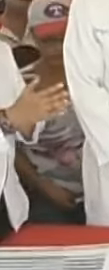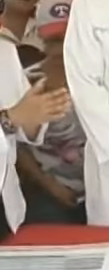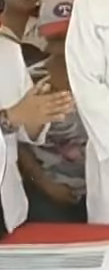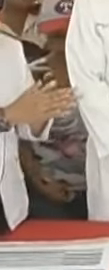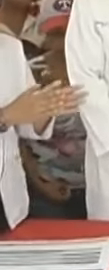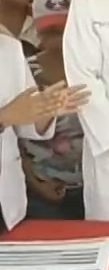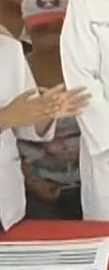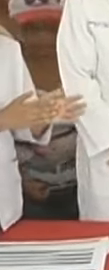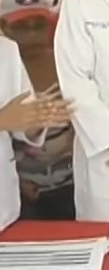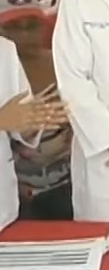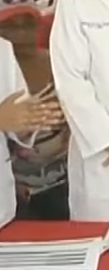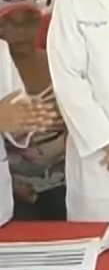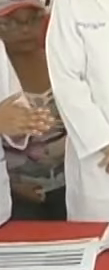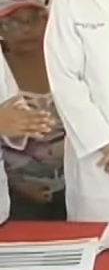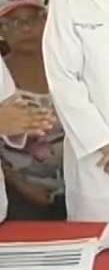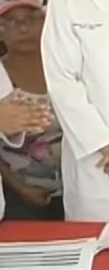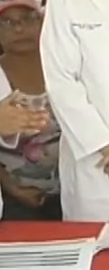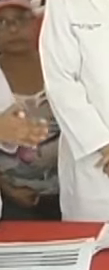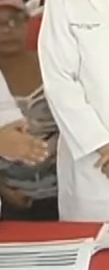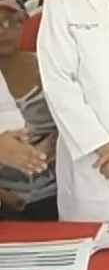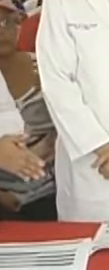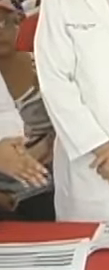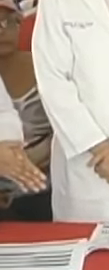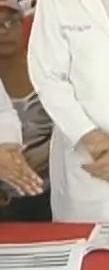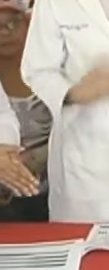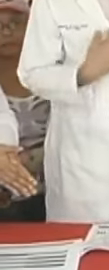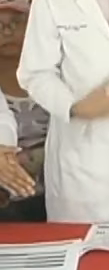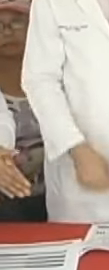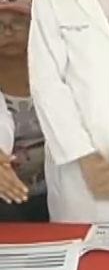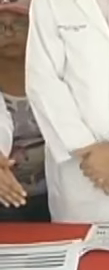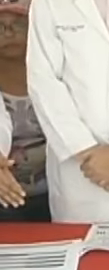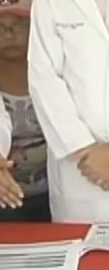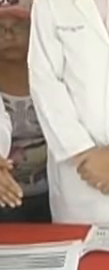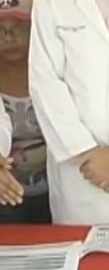¡Viva! Le devuelvo a usted, presidente.